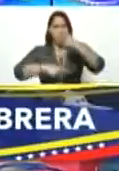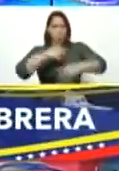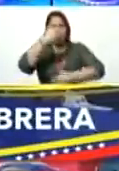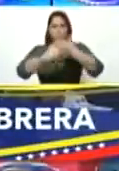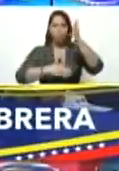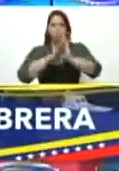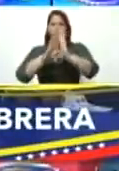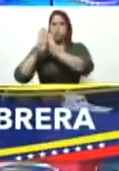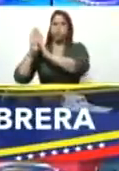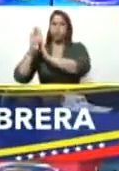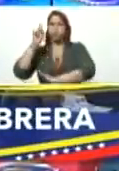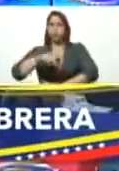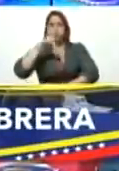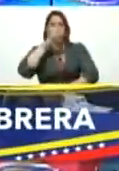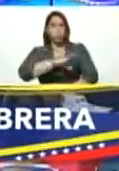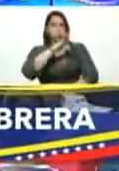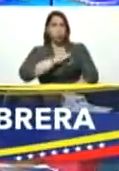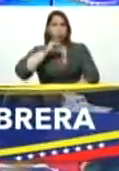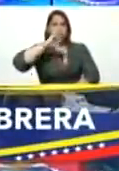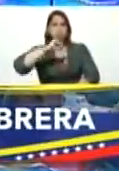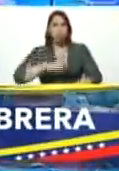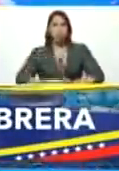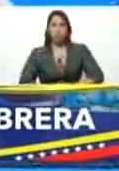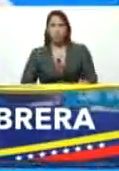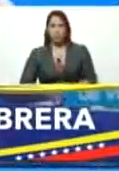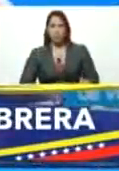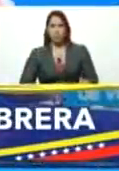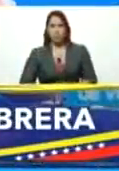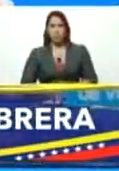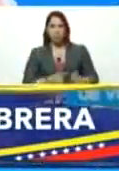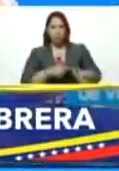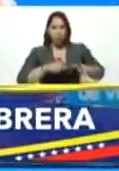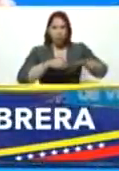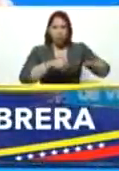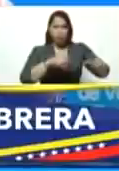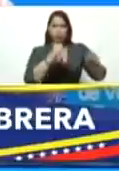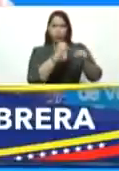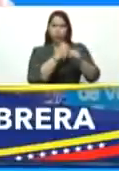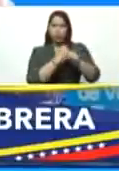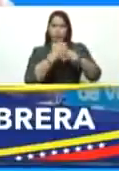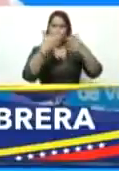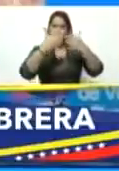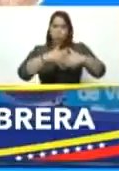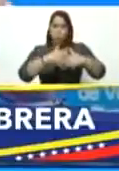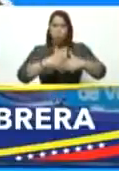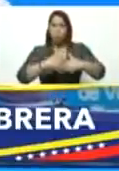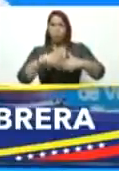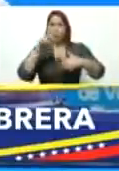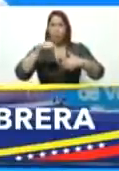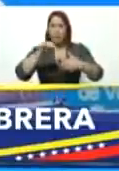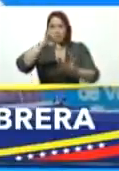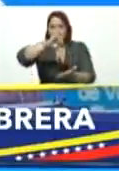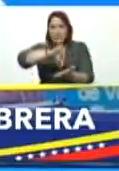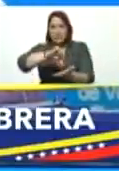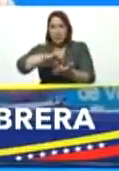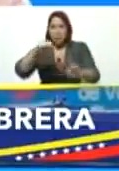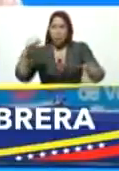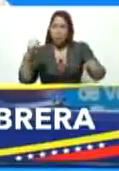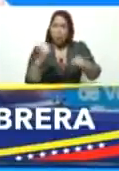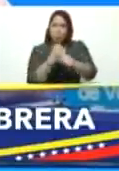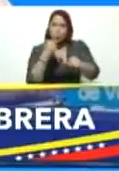el socialismo desde el puesto de trabajo desde la fábrica desde el centro de labor